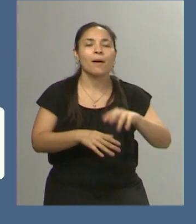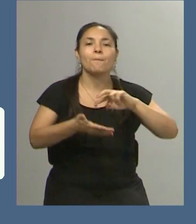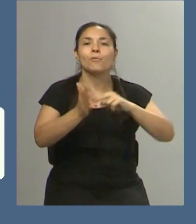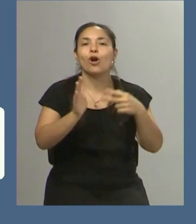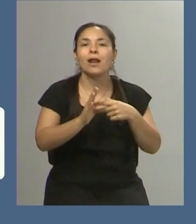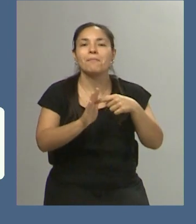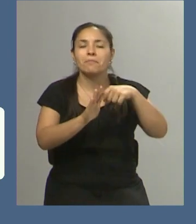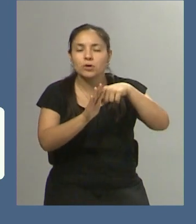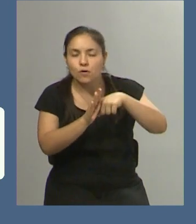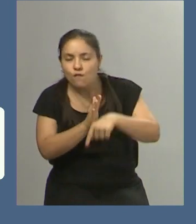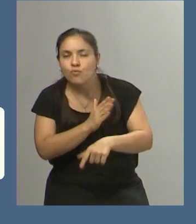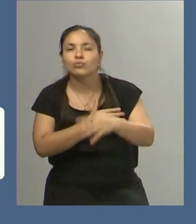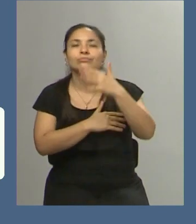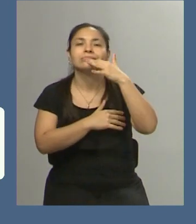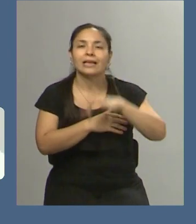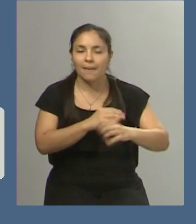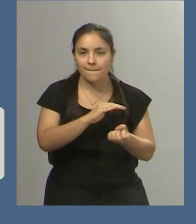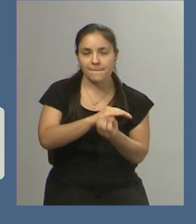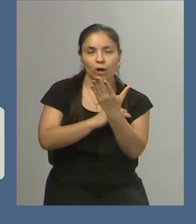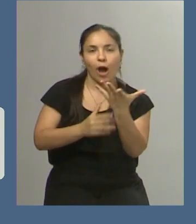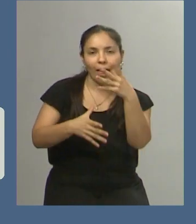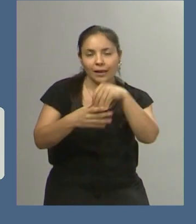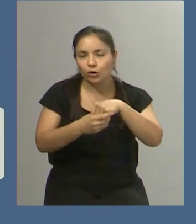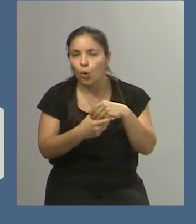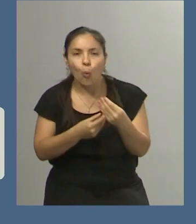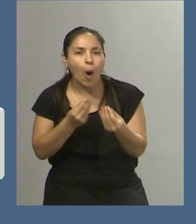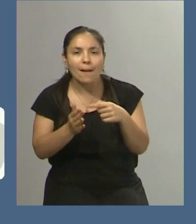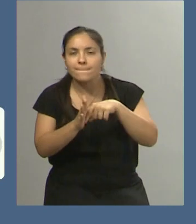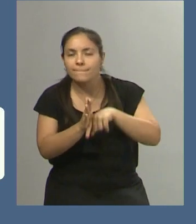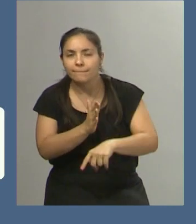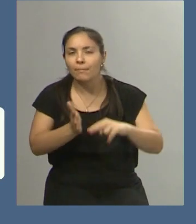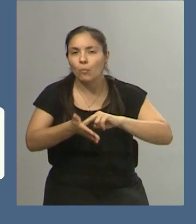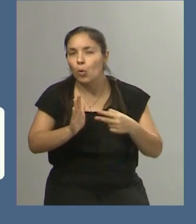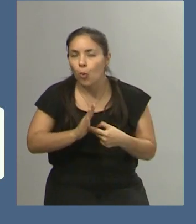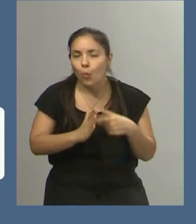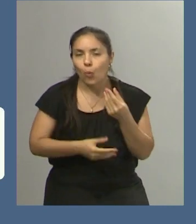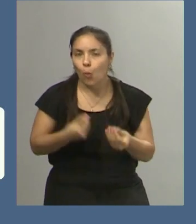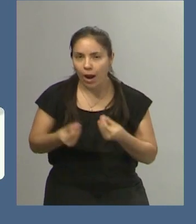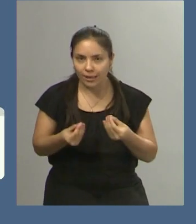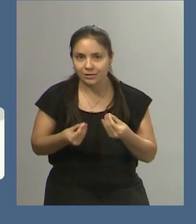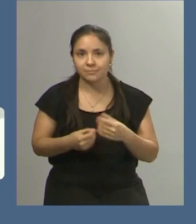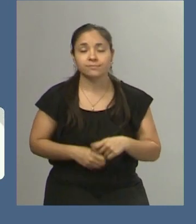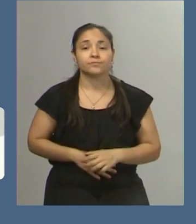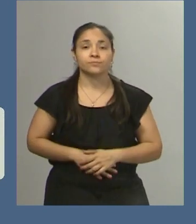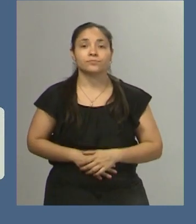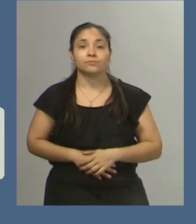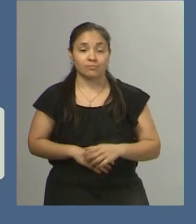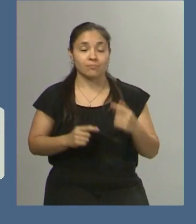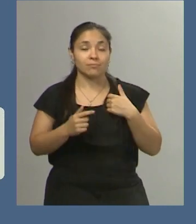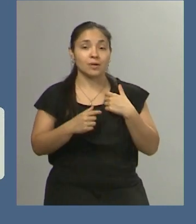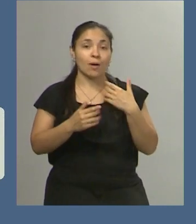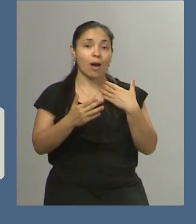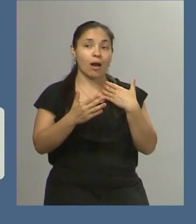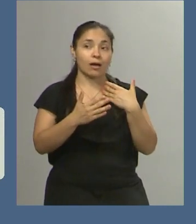fondo del Mercosur. Y el problema de fondo del Mercosur surge de varias de las conversaciones que